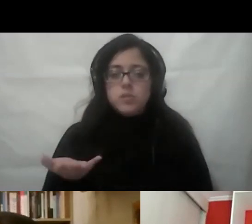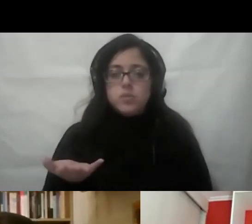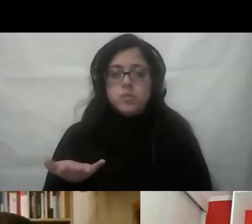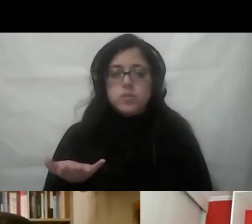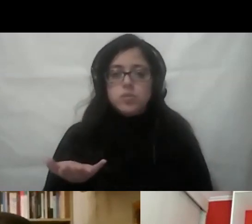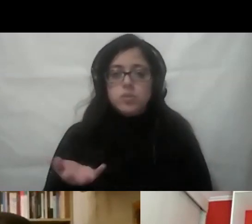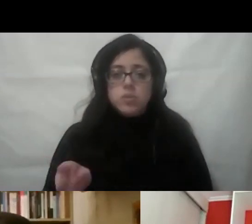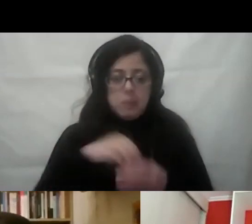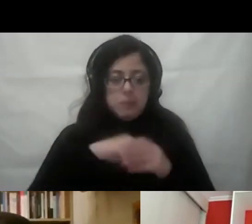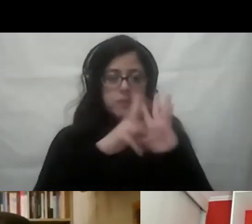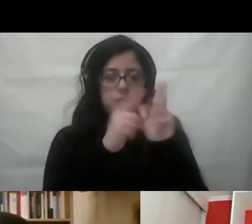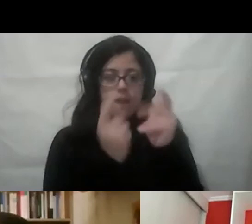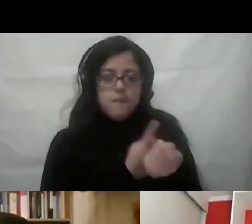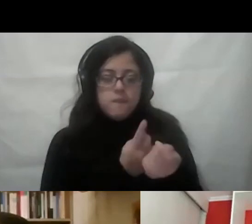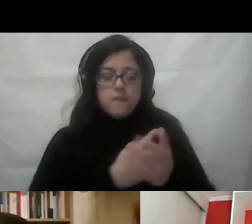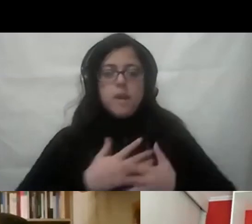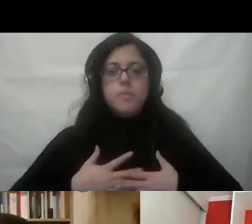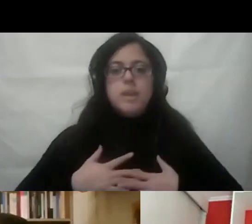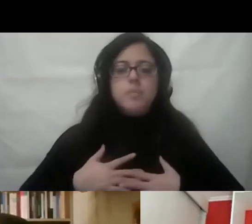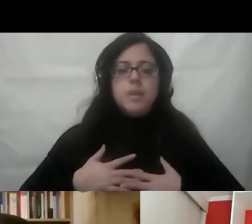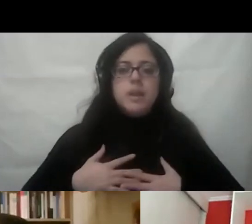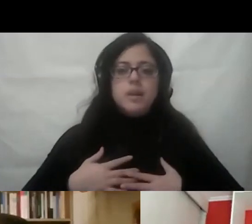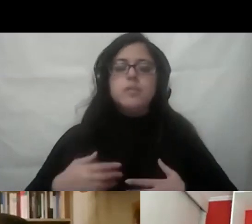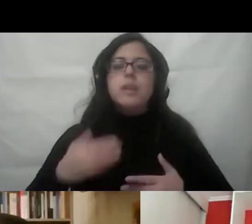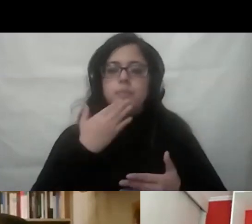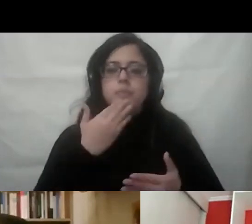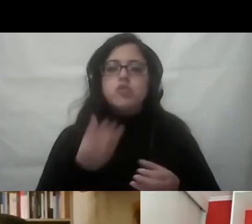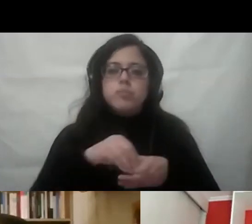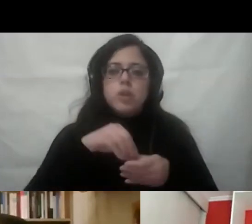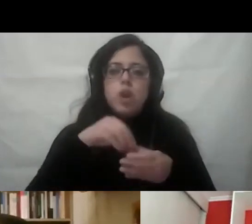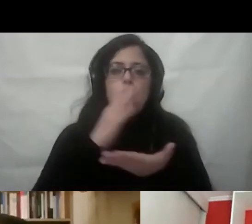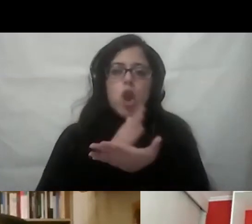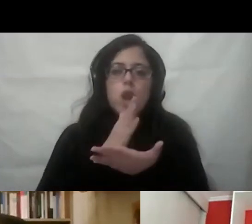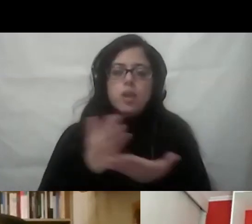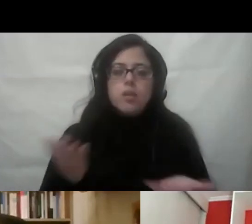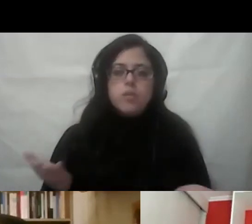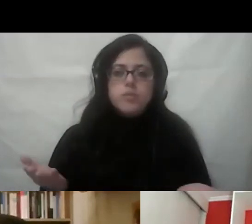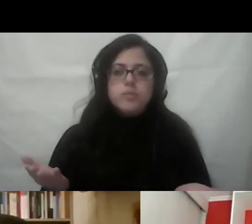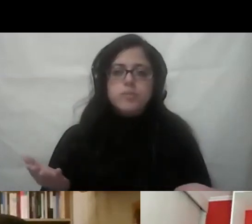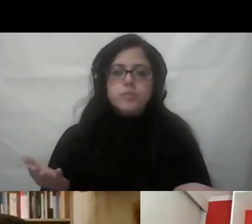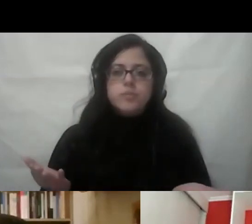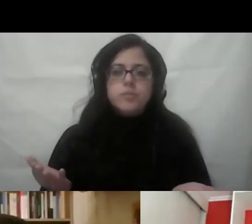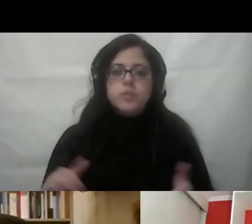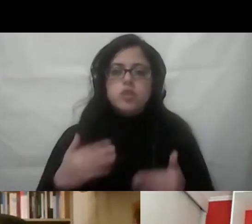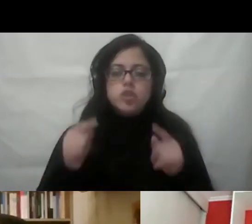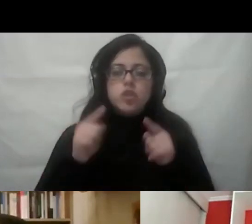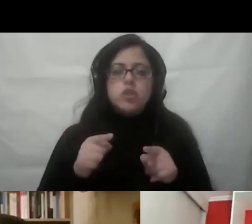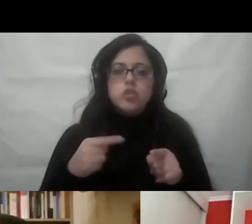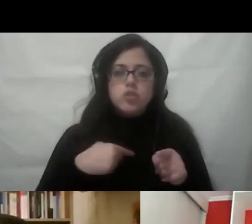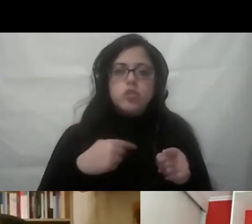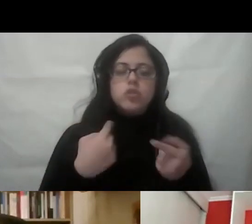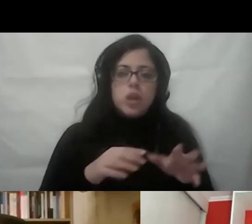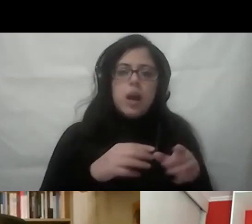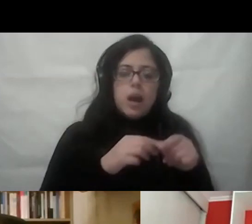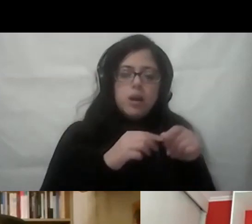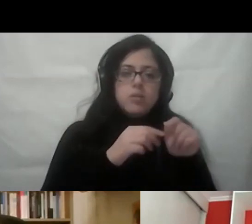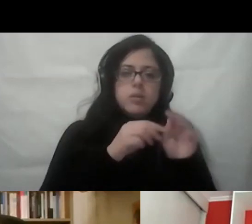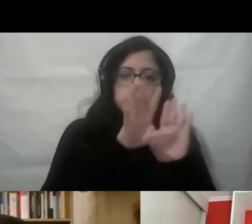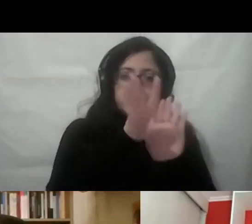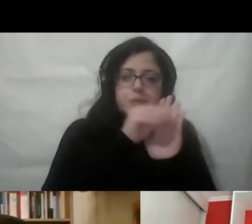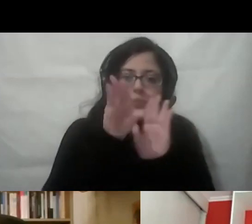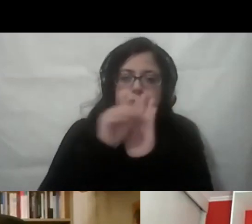familia, también soy del colegio. Entonces, con eso voy agrupando en